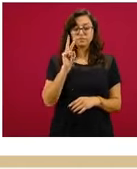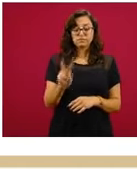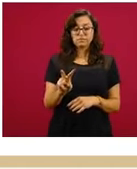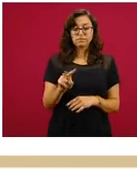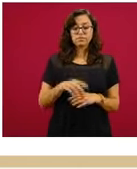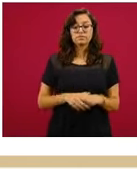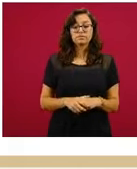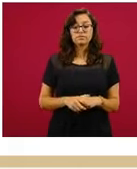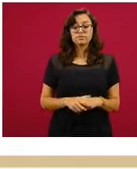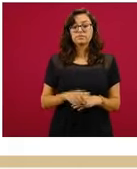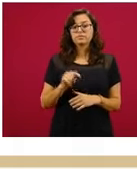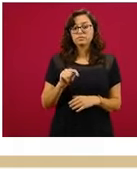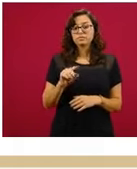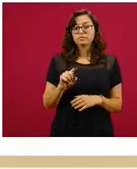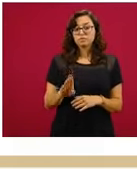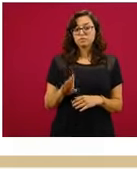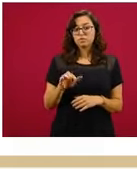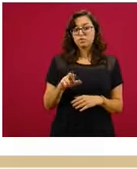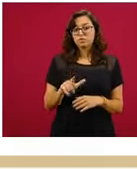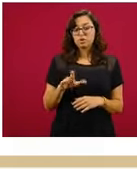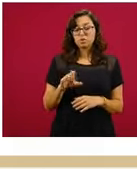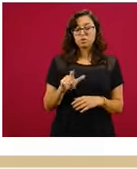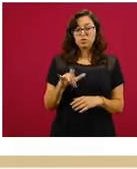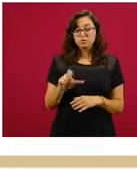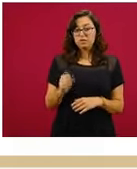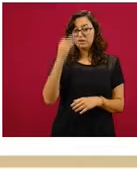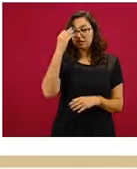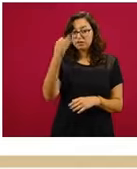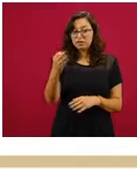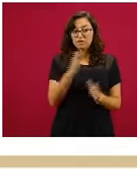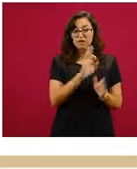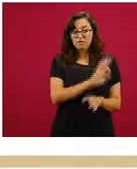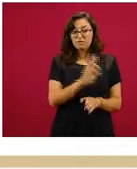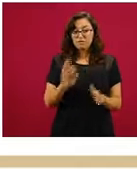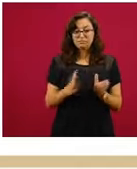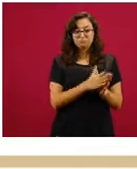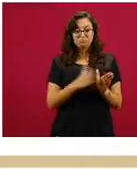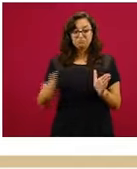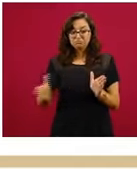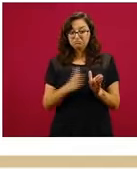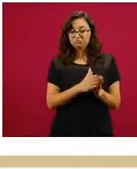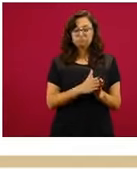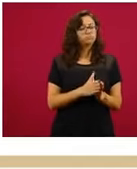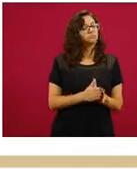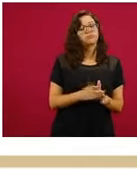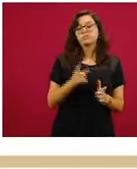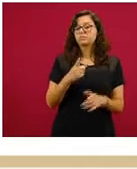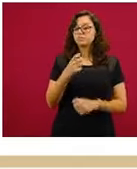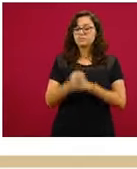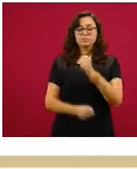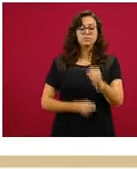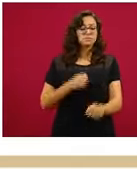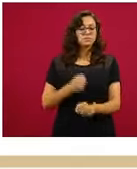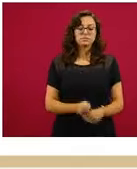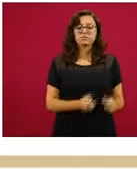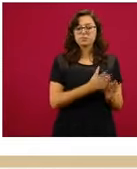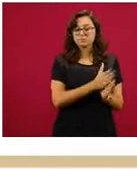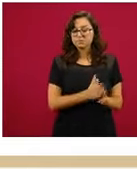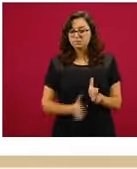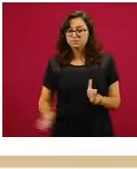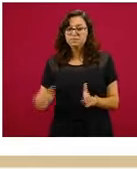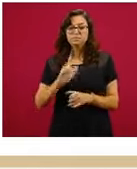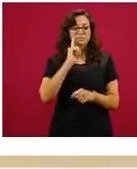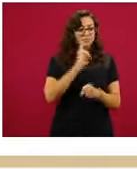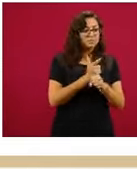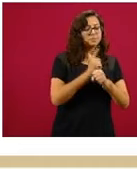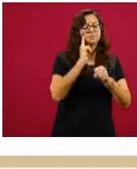la tuberculosis no tiene una temporalidad específica. Todo el año estamos identificando casos.